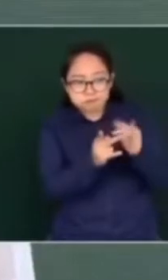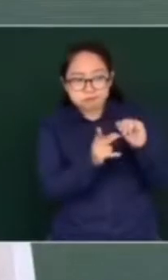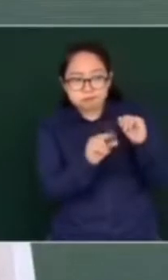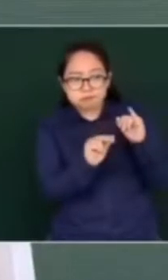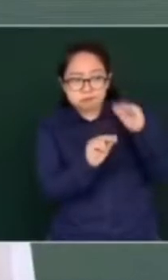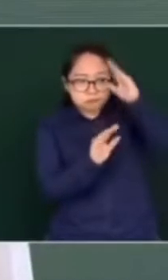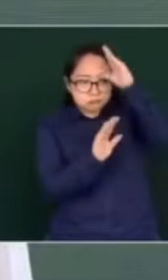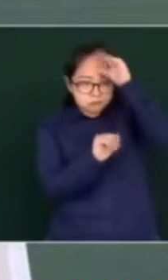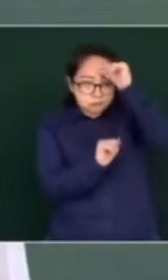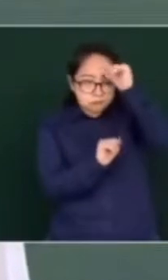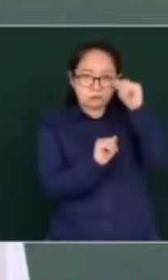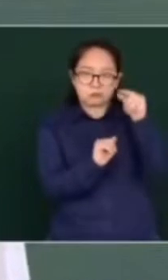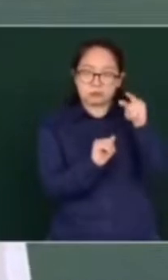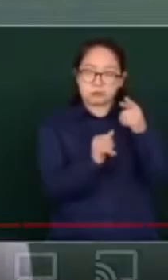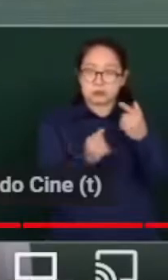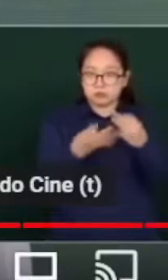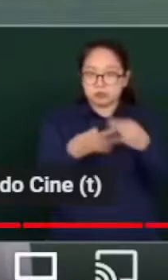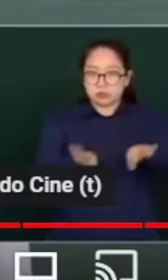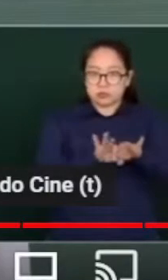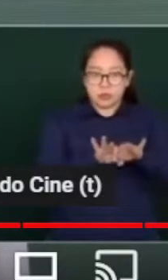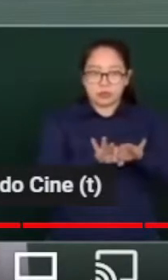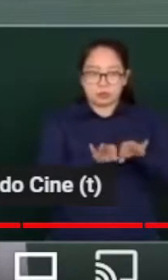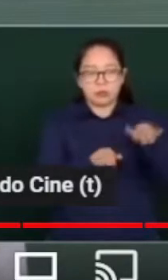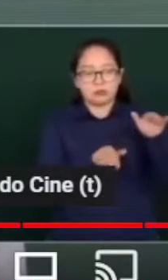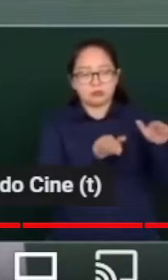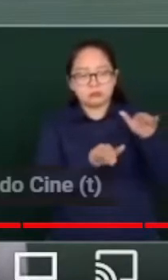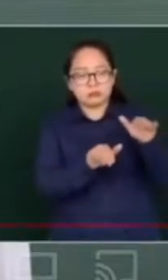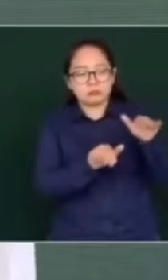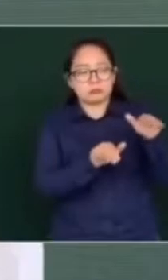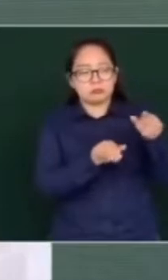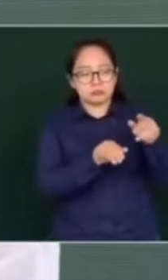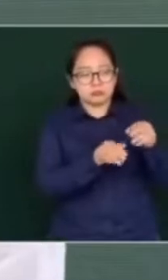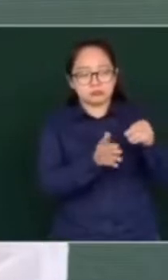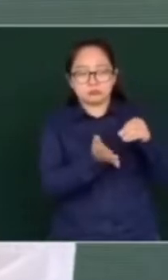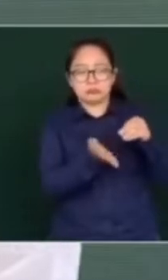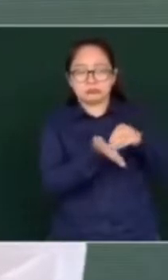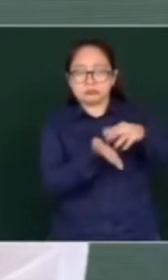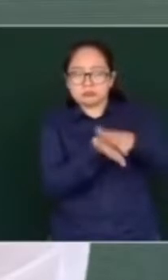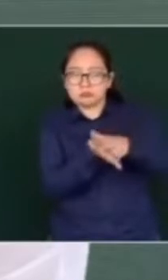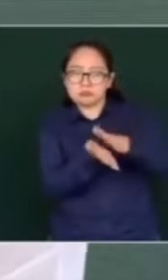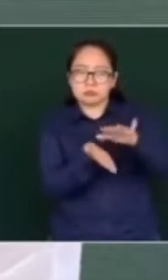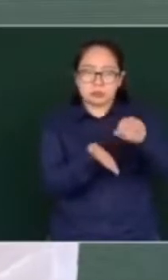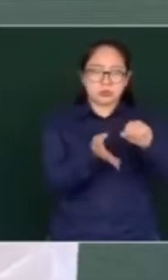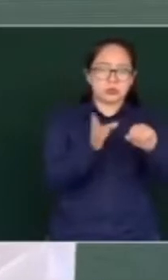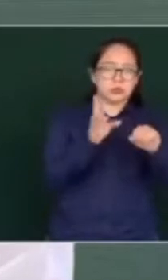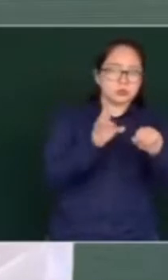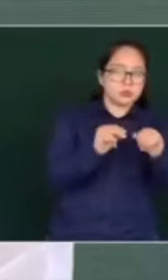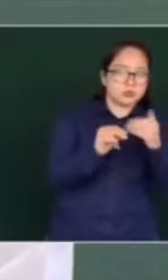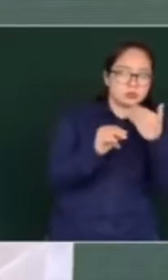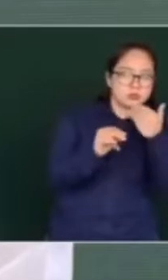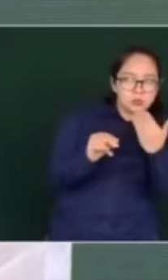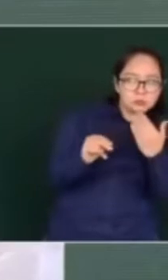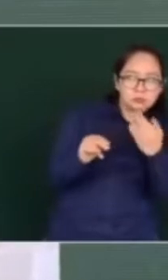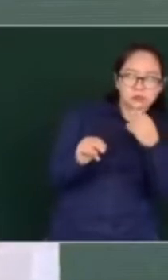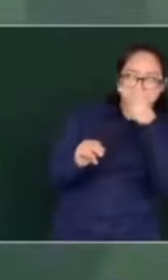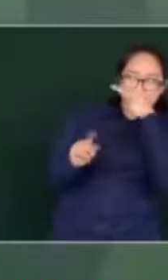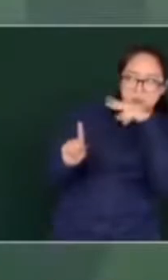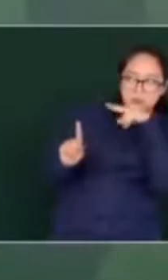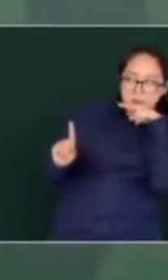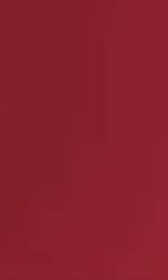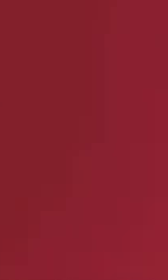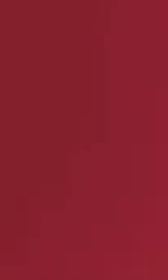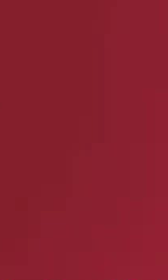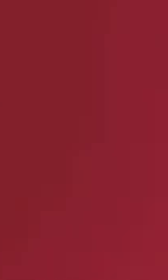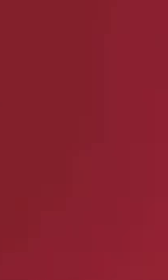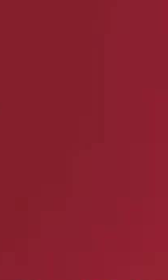califique y decida si el gobernante lo está haciendo bien o no.